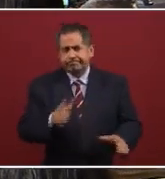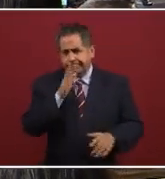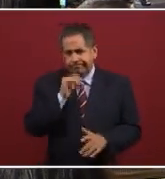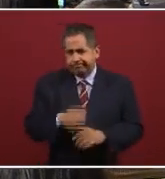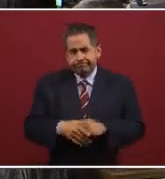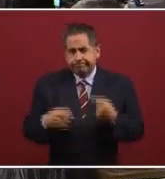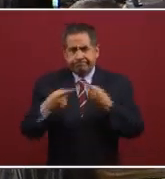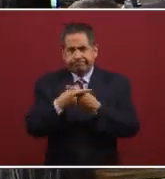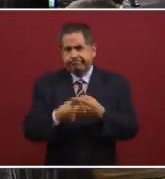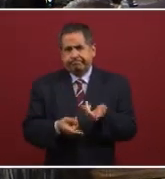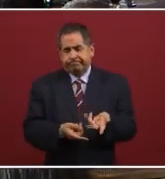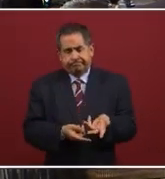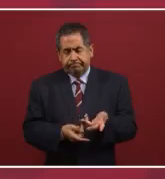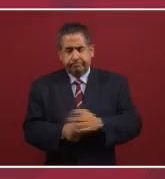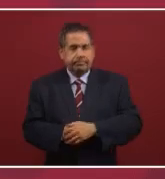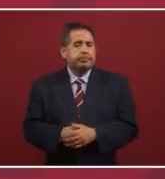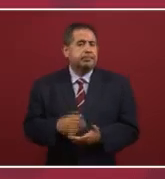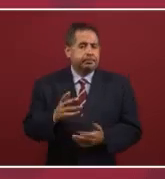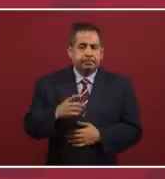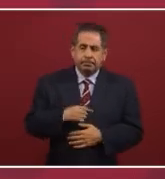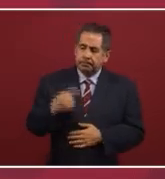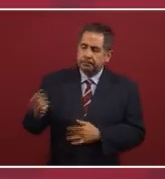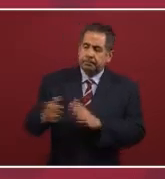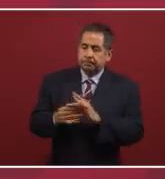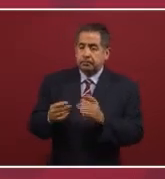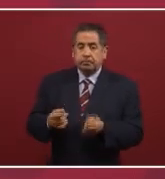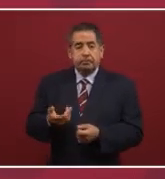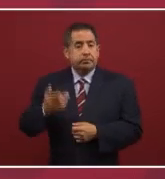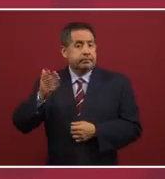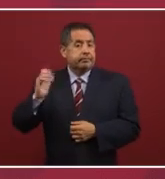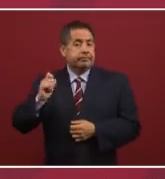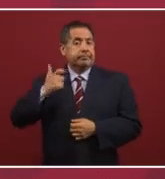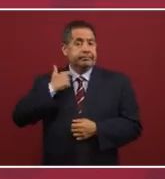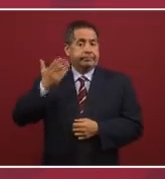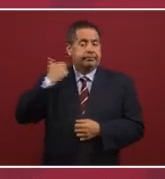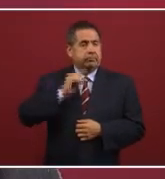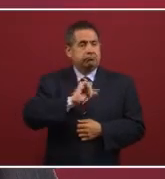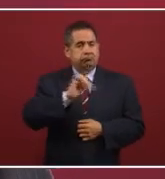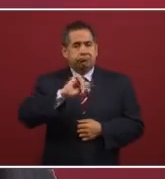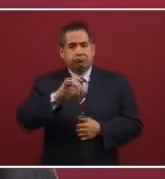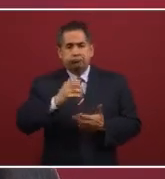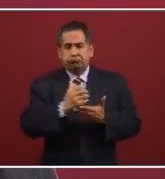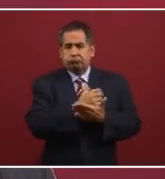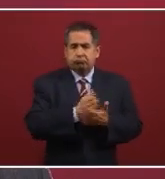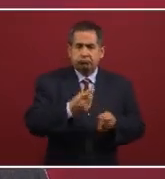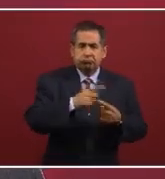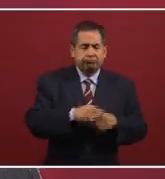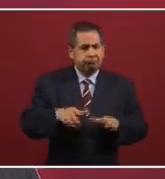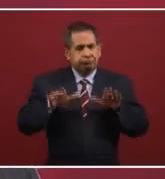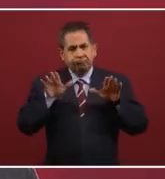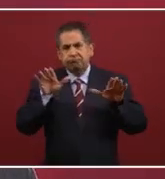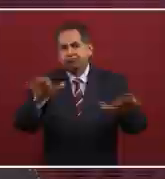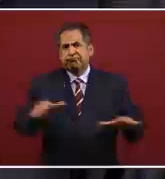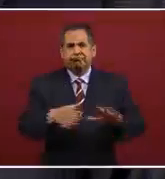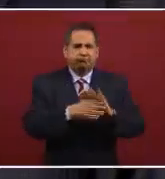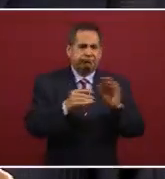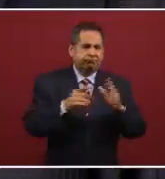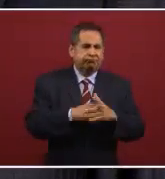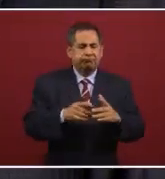expliqué de cuánto ganaban los altos funcionarios públicos, de los aviones, de